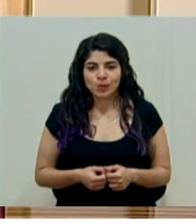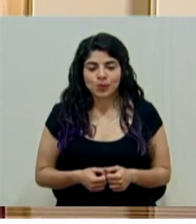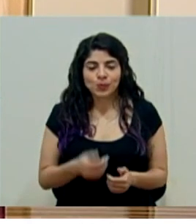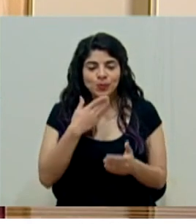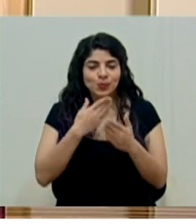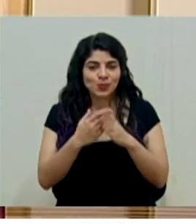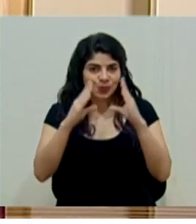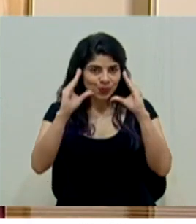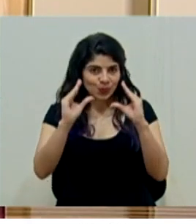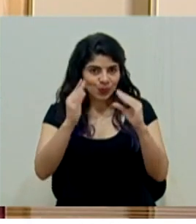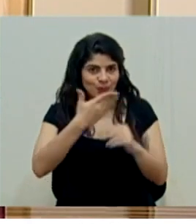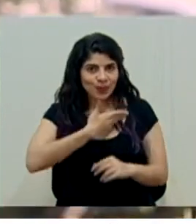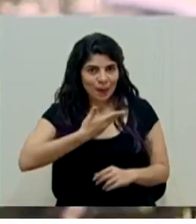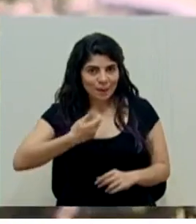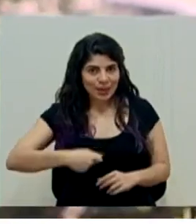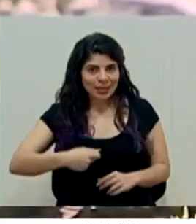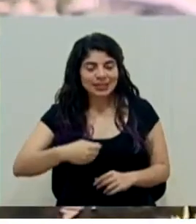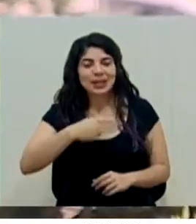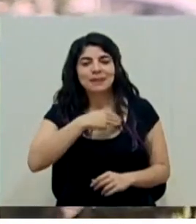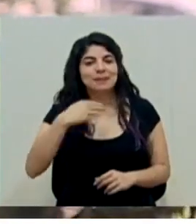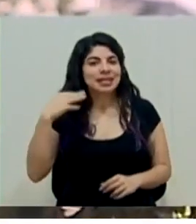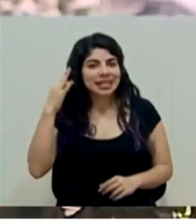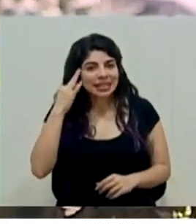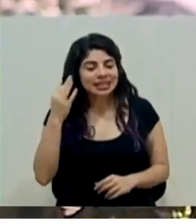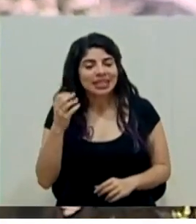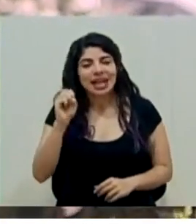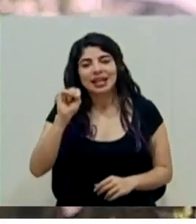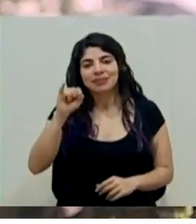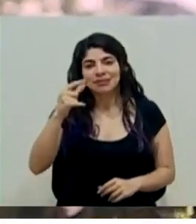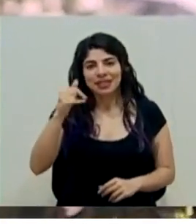Buenas tardes, señor presidente, señora ministra, don Sigifredo.